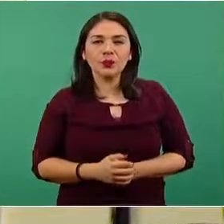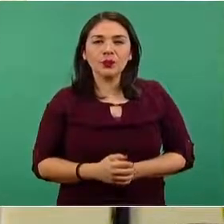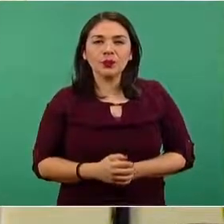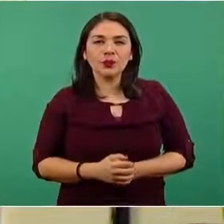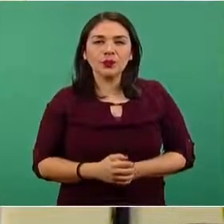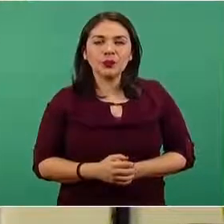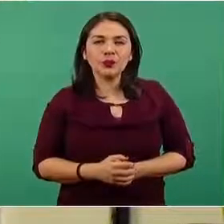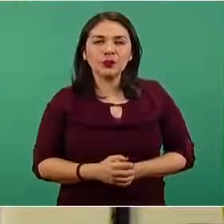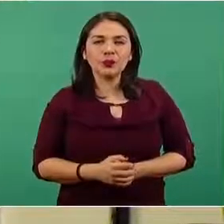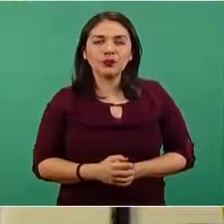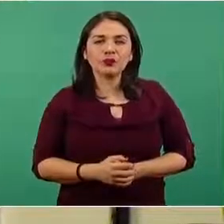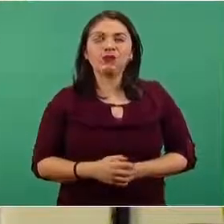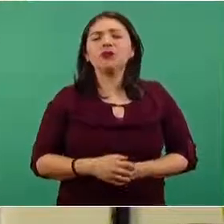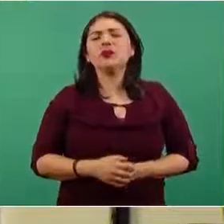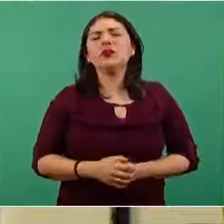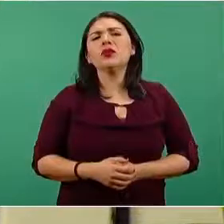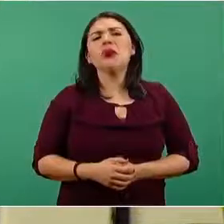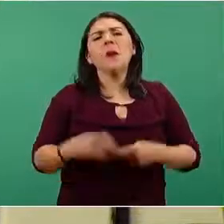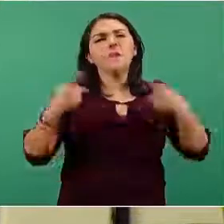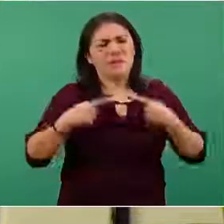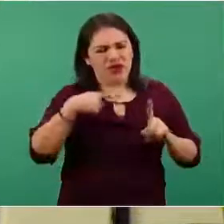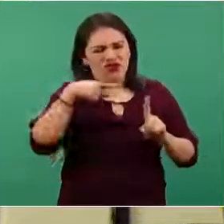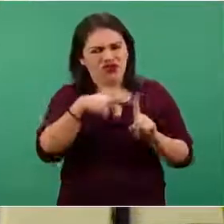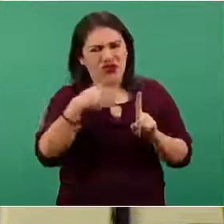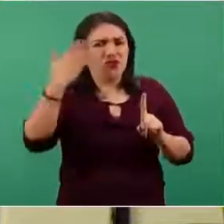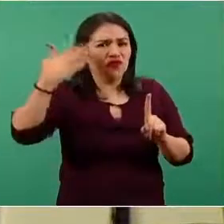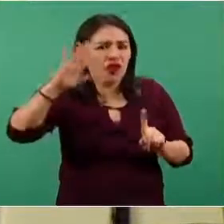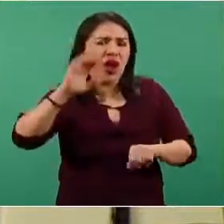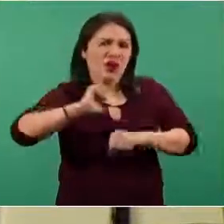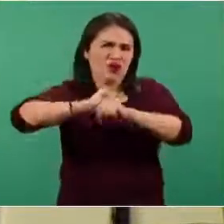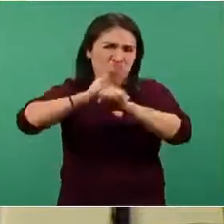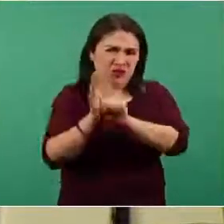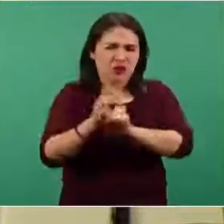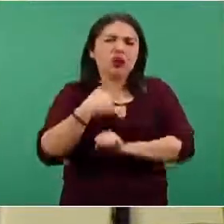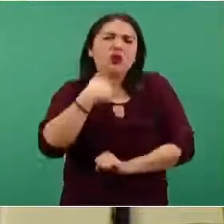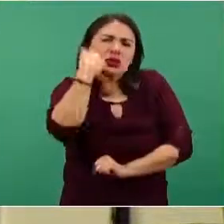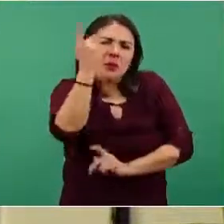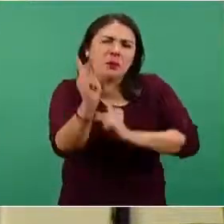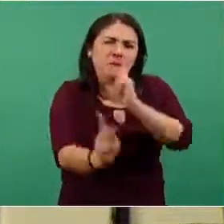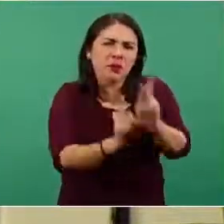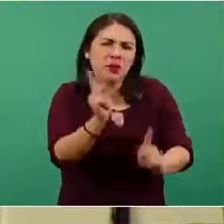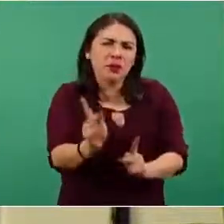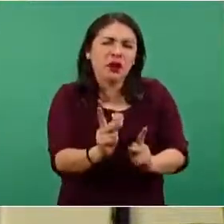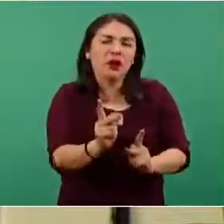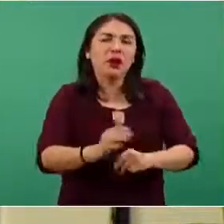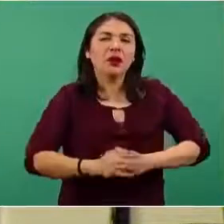Ya que una persona tuvo coronavirus, quisiera preguntarle para…